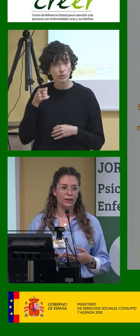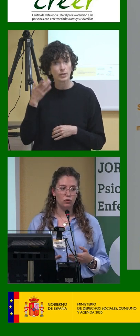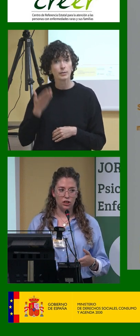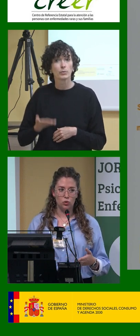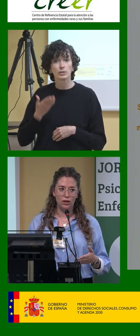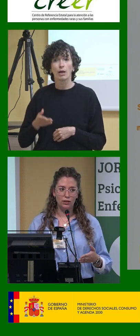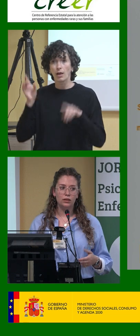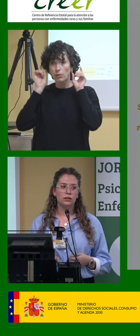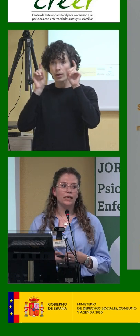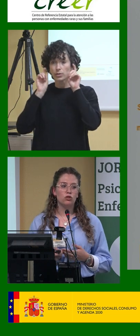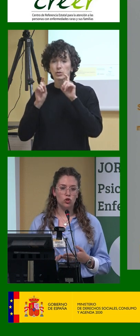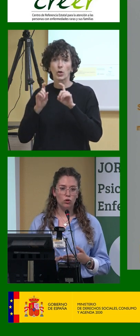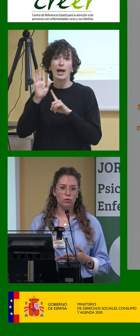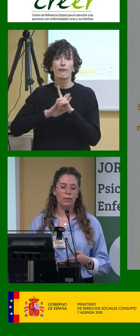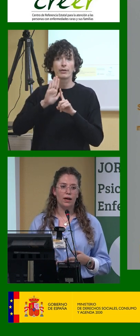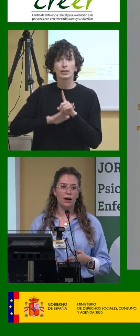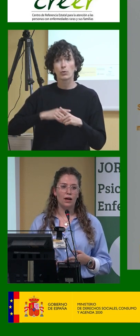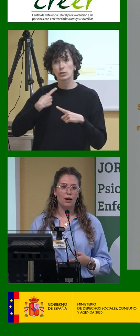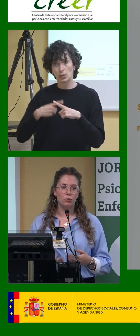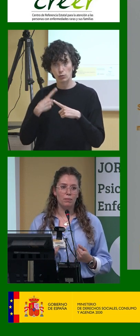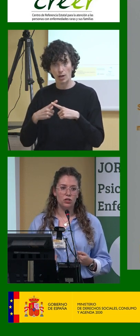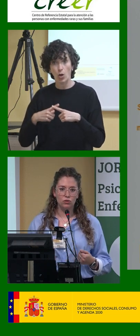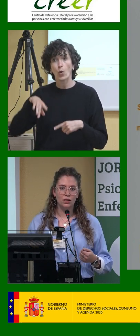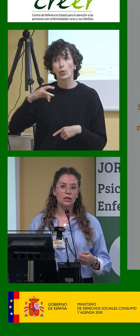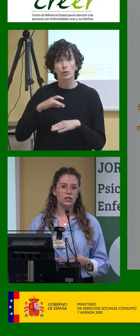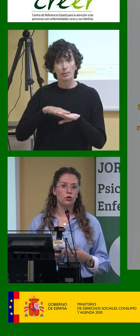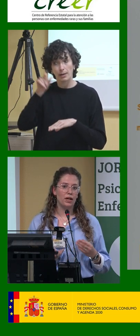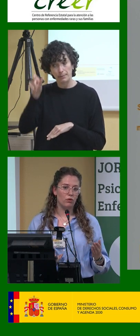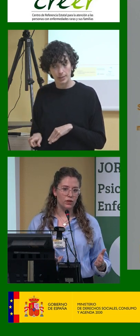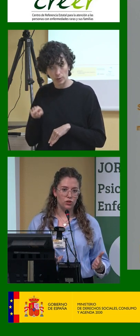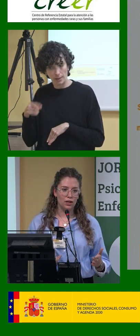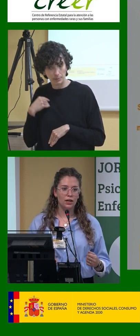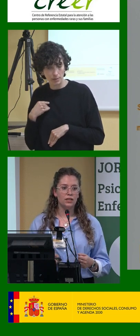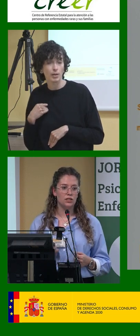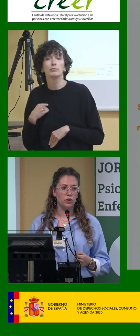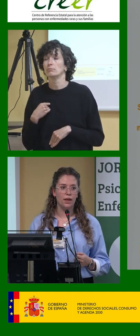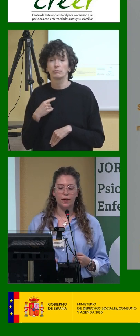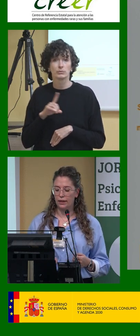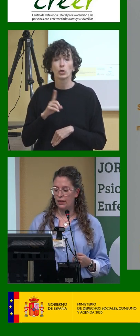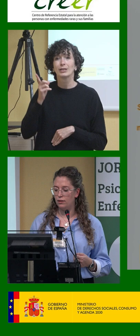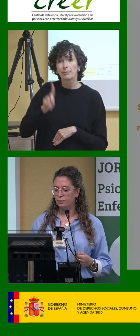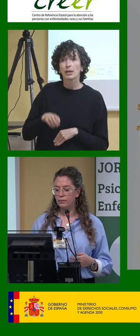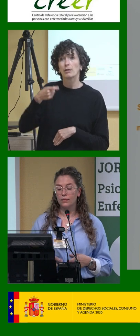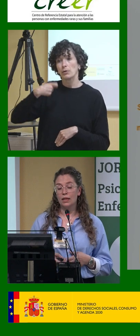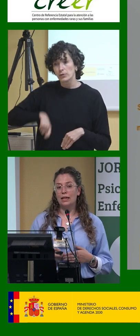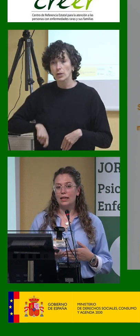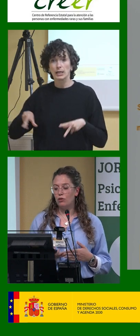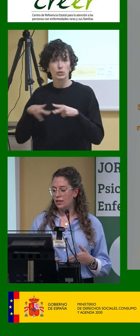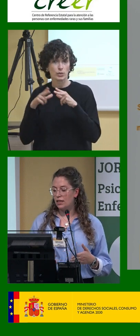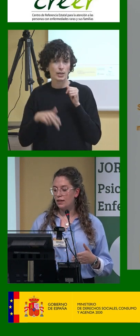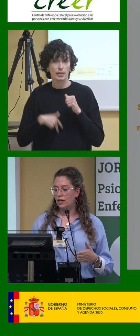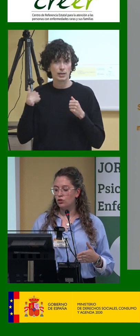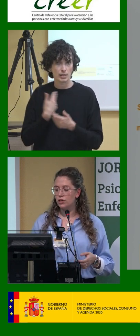educación afectivo-sexual, ya no solo para la propia persona, sino para profesionales y sociedad en general.